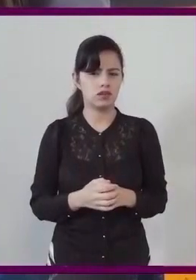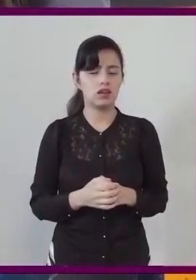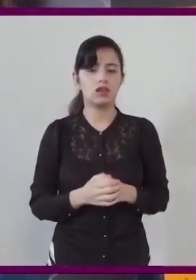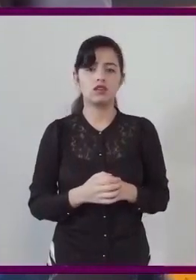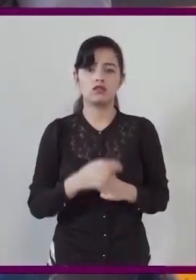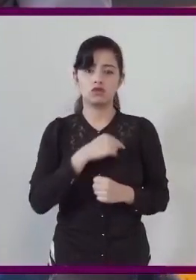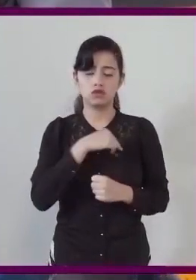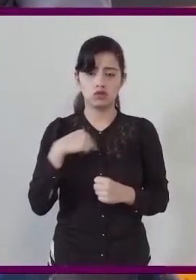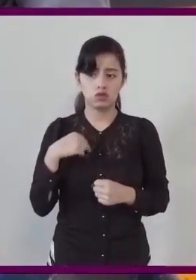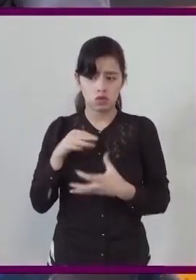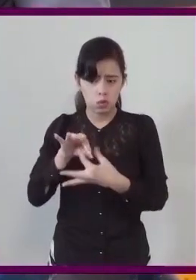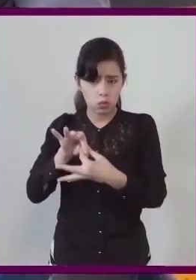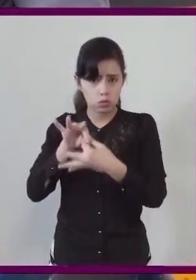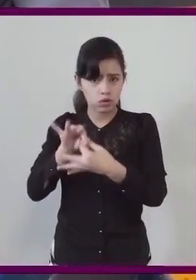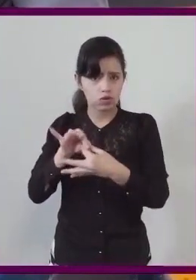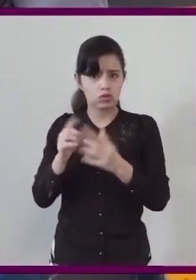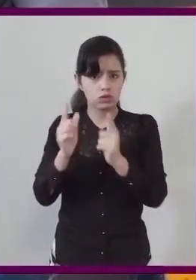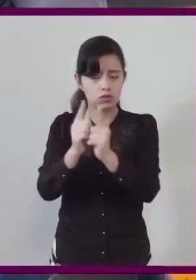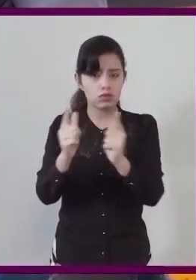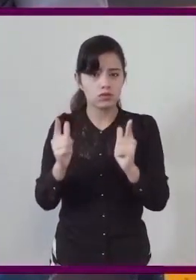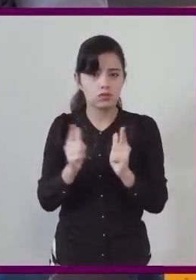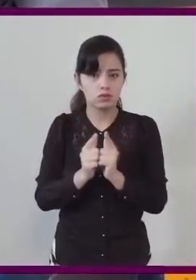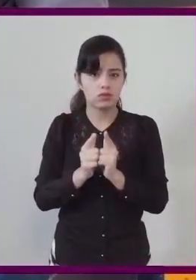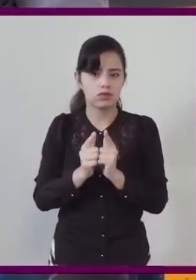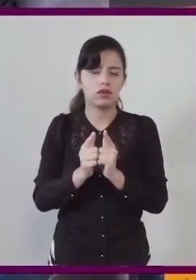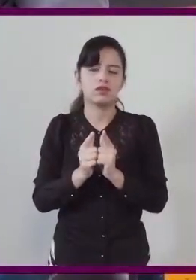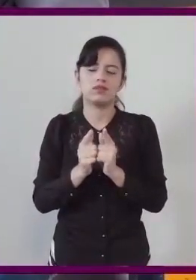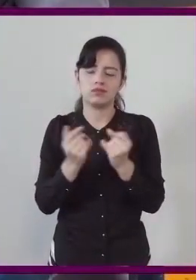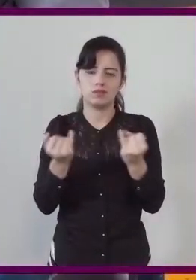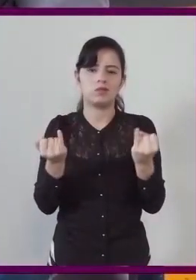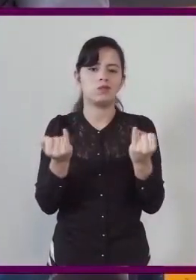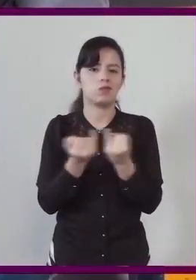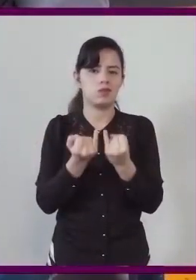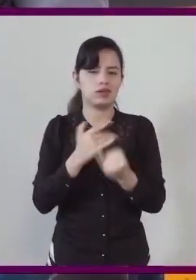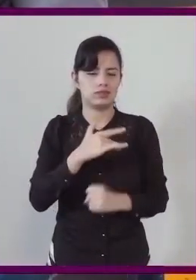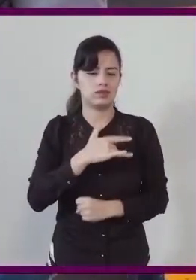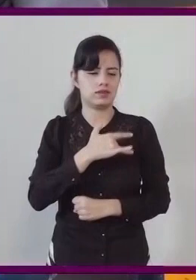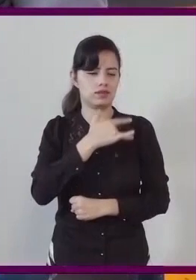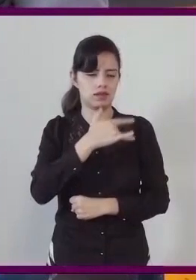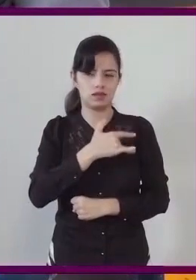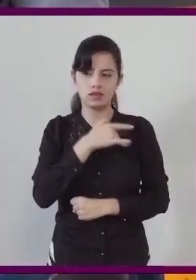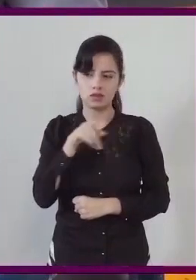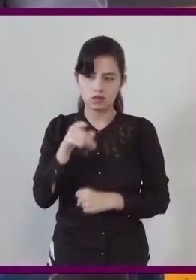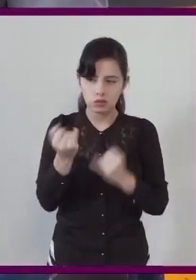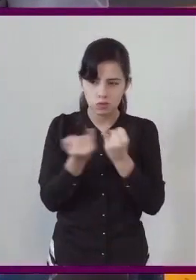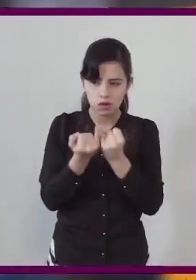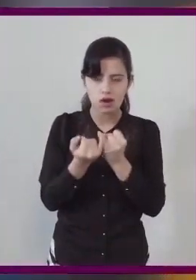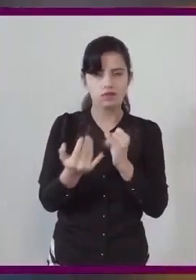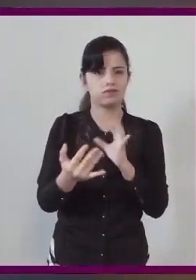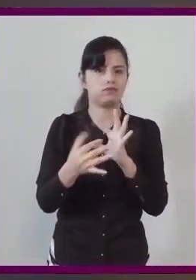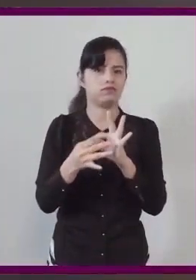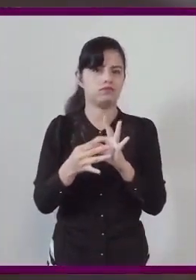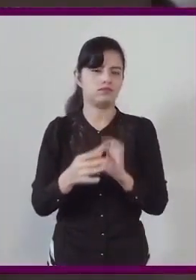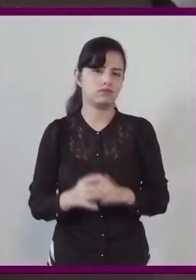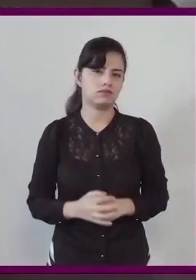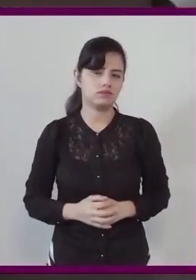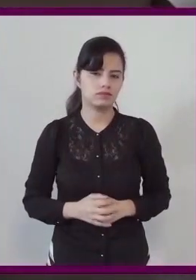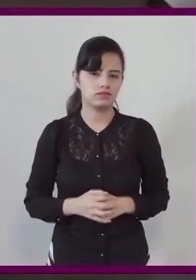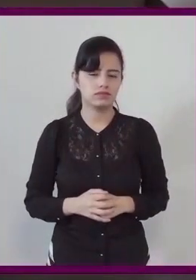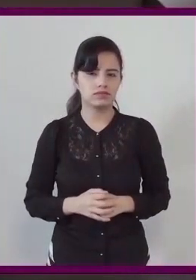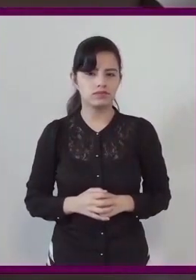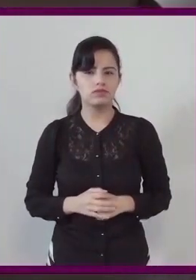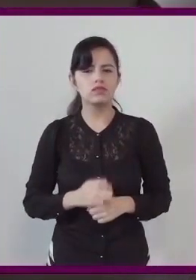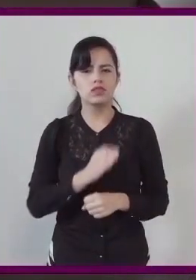también nos une con nuestros grupos, sin duda, son también las emociones que compartimos.